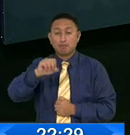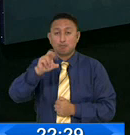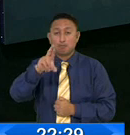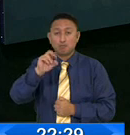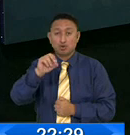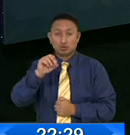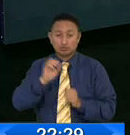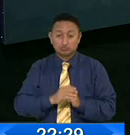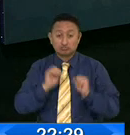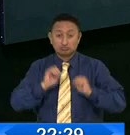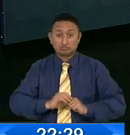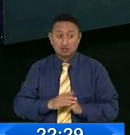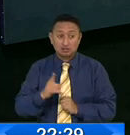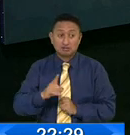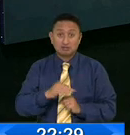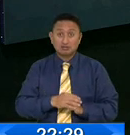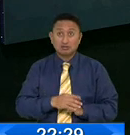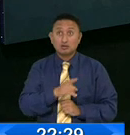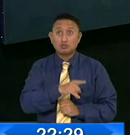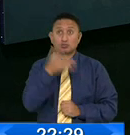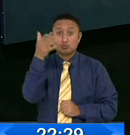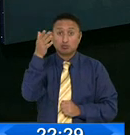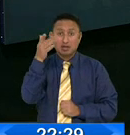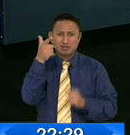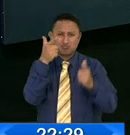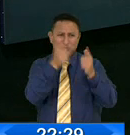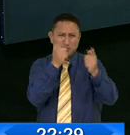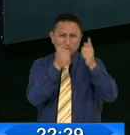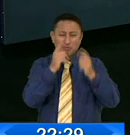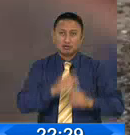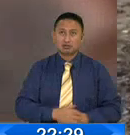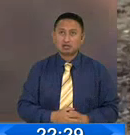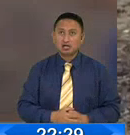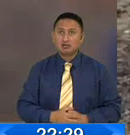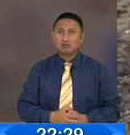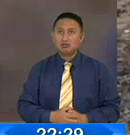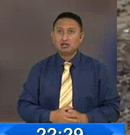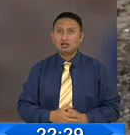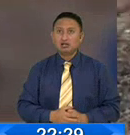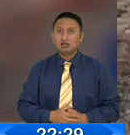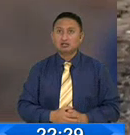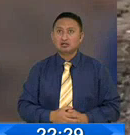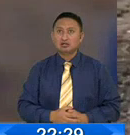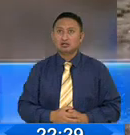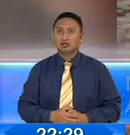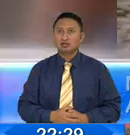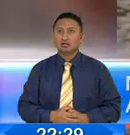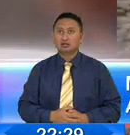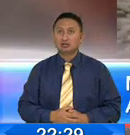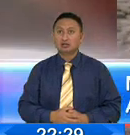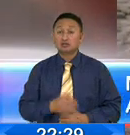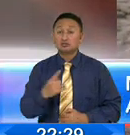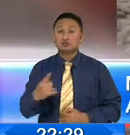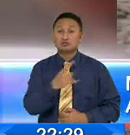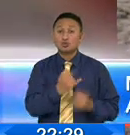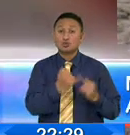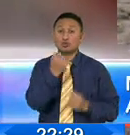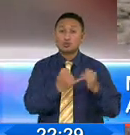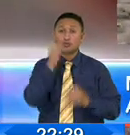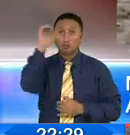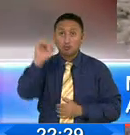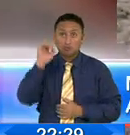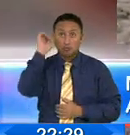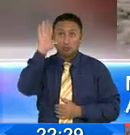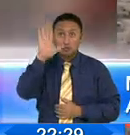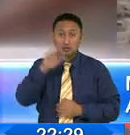asesinada a balazos mientras daba un discurso. Este es el último video que grabó